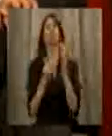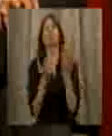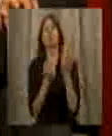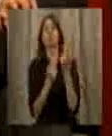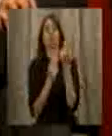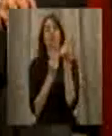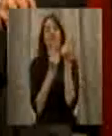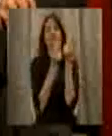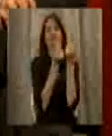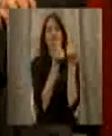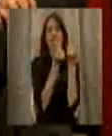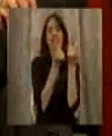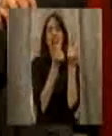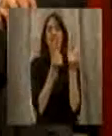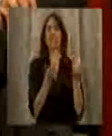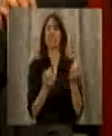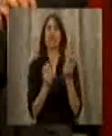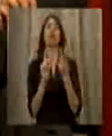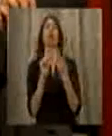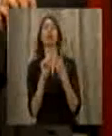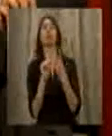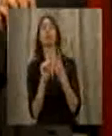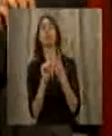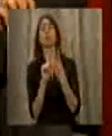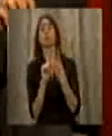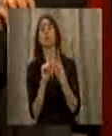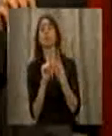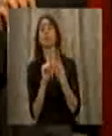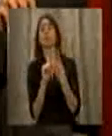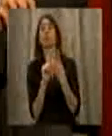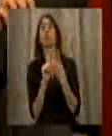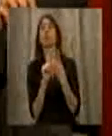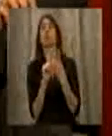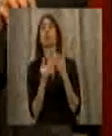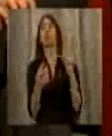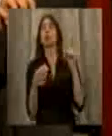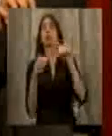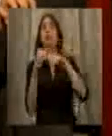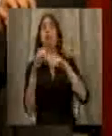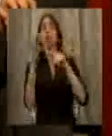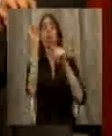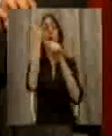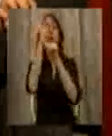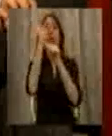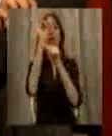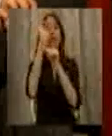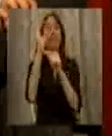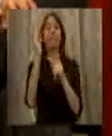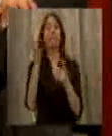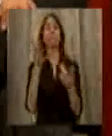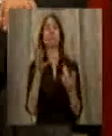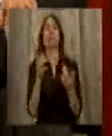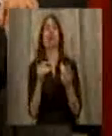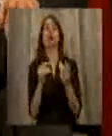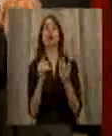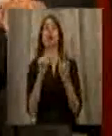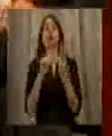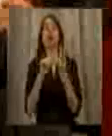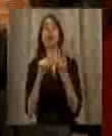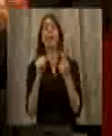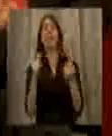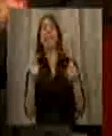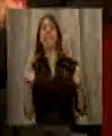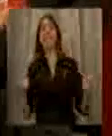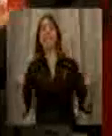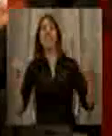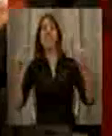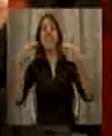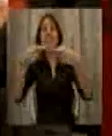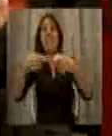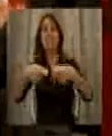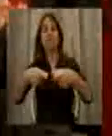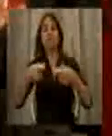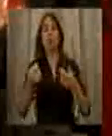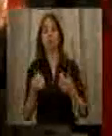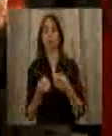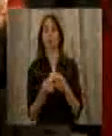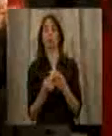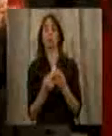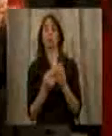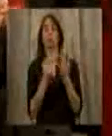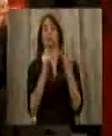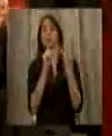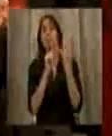financieras, son iniciativas asociadas a la energía, son iniciativas asociadas a la inversión, son